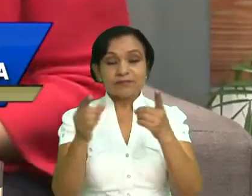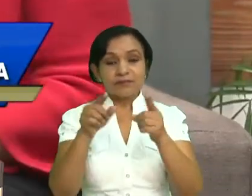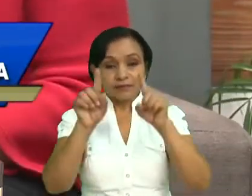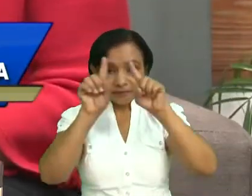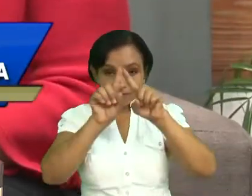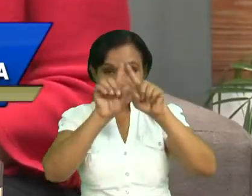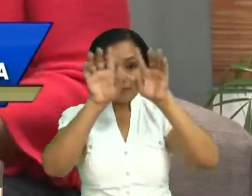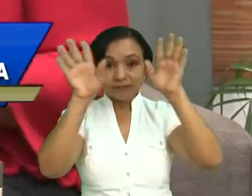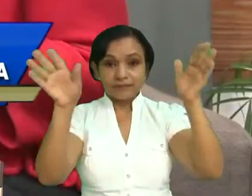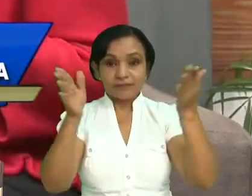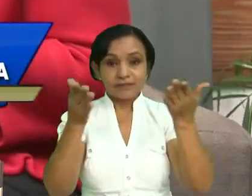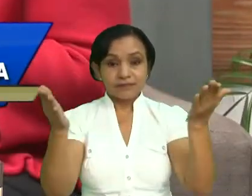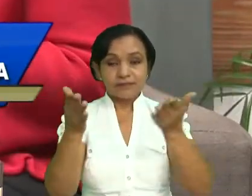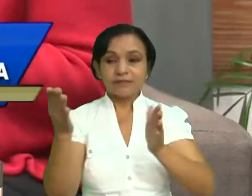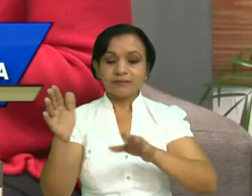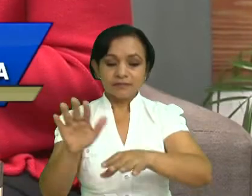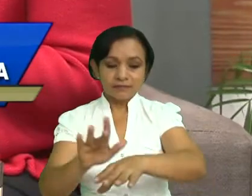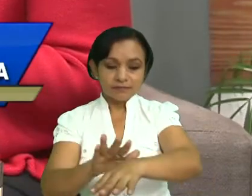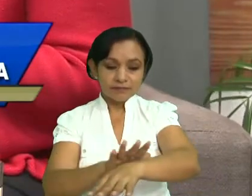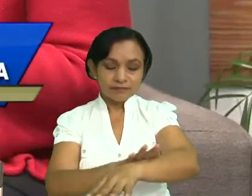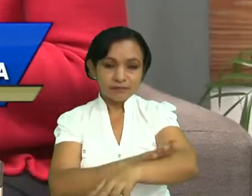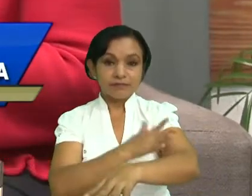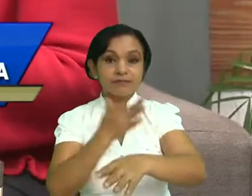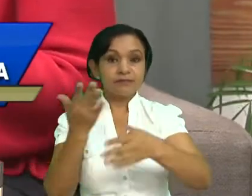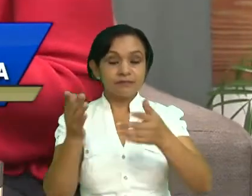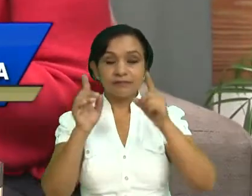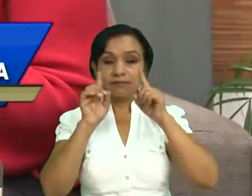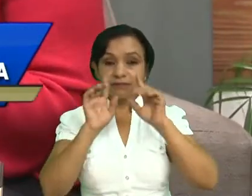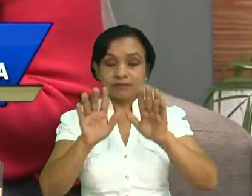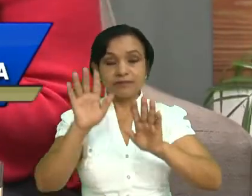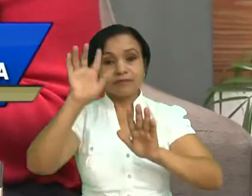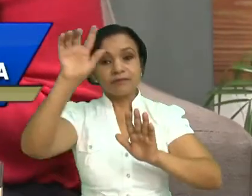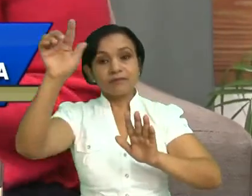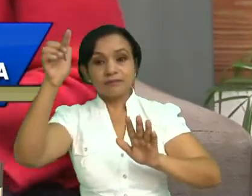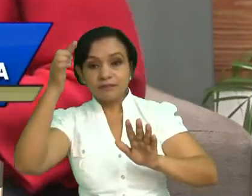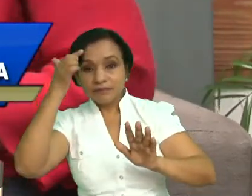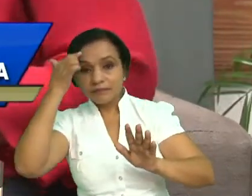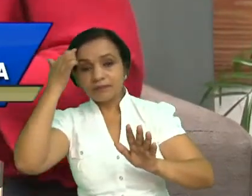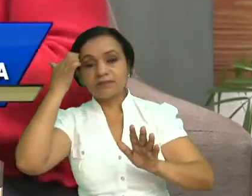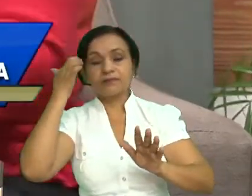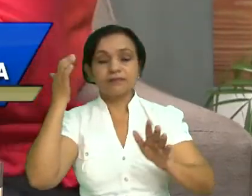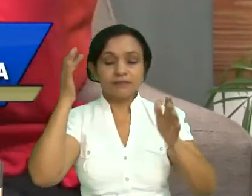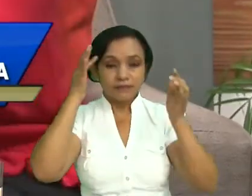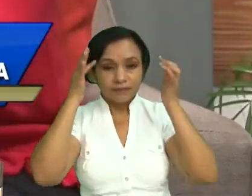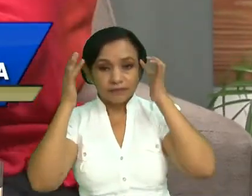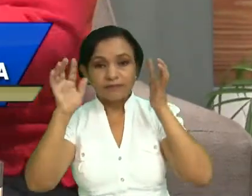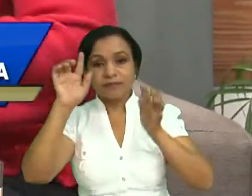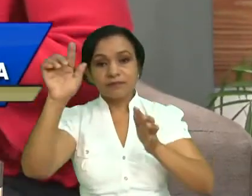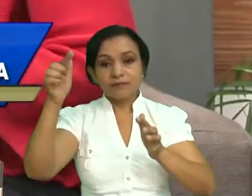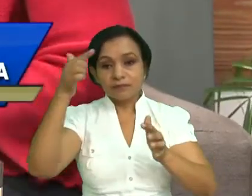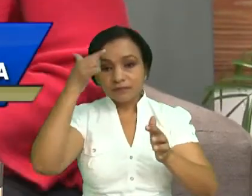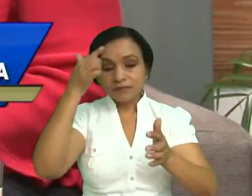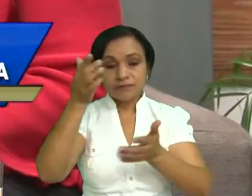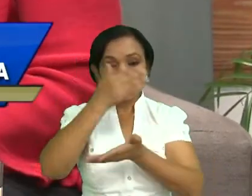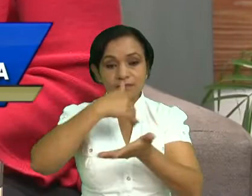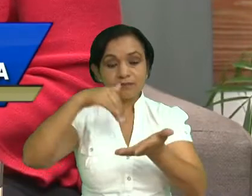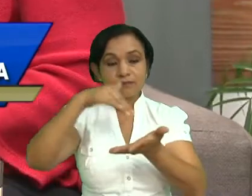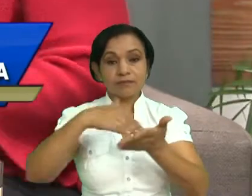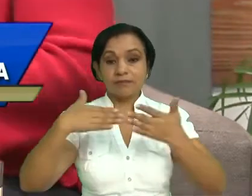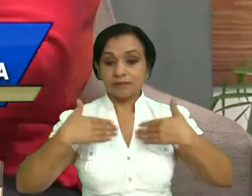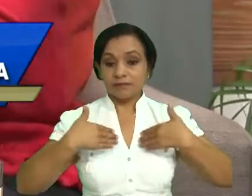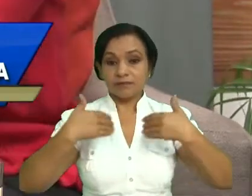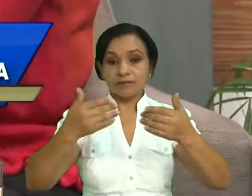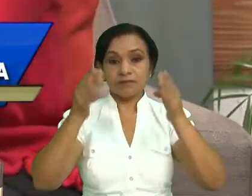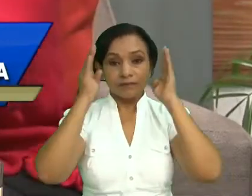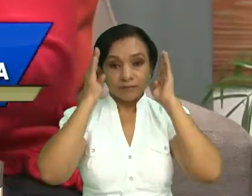claro, realmente ellos sienten una protección de un gobierno que se preocupa, un gobierno que si acude a un centro de salud va a ser atendido,